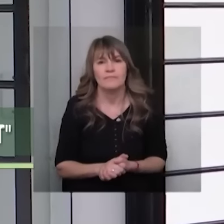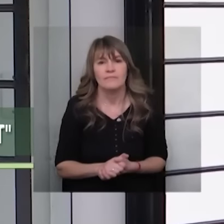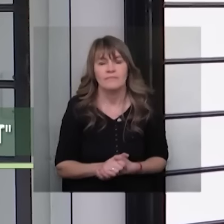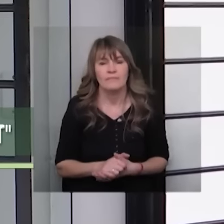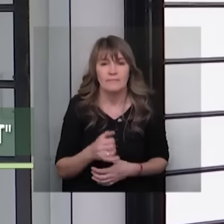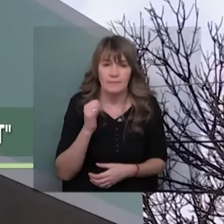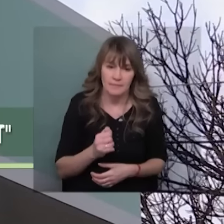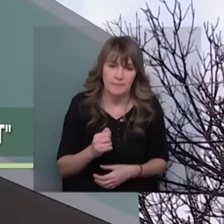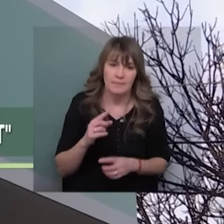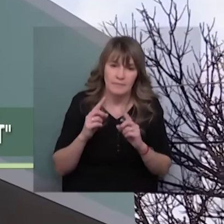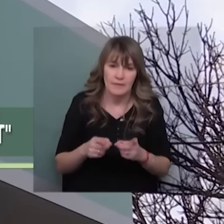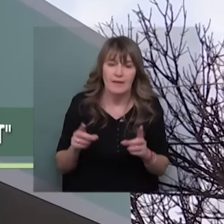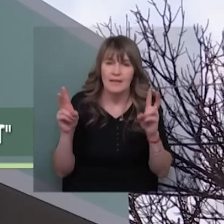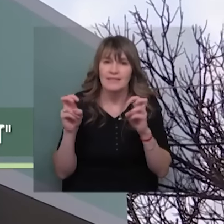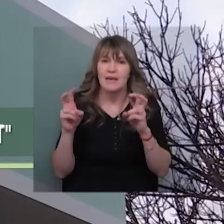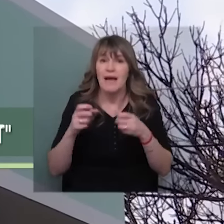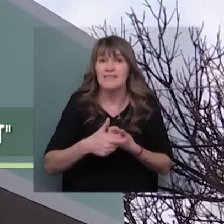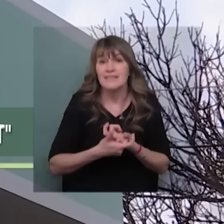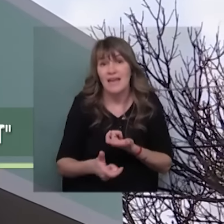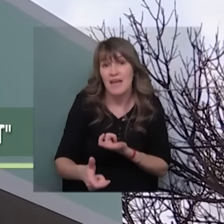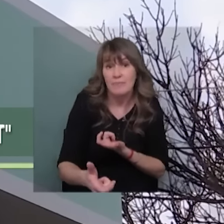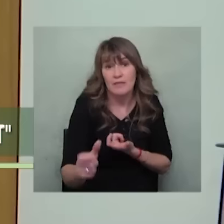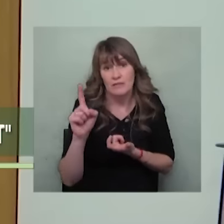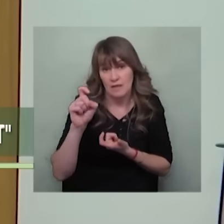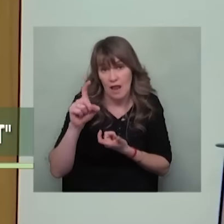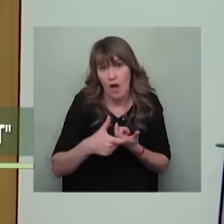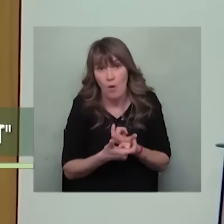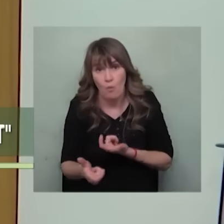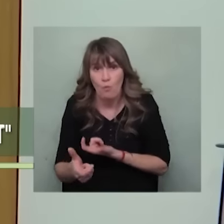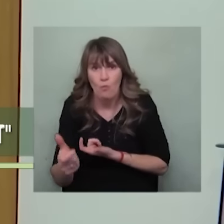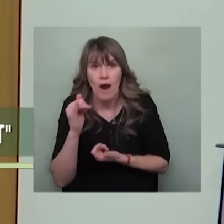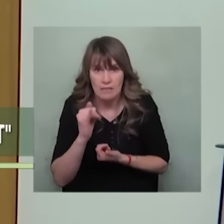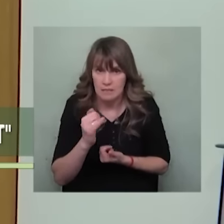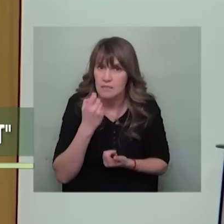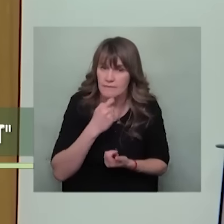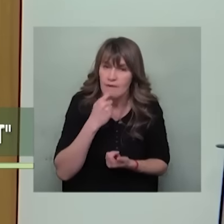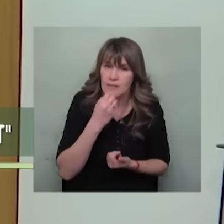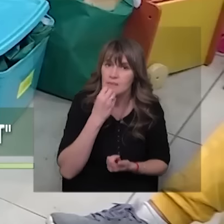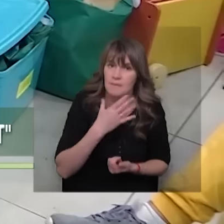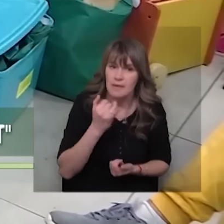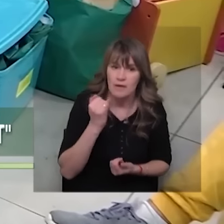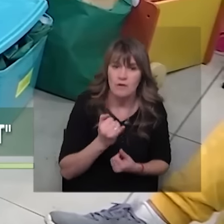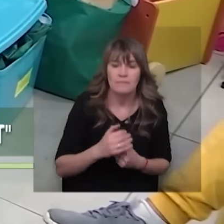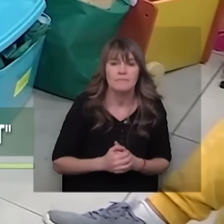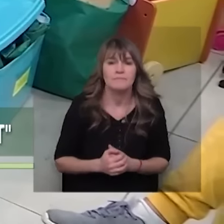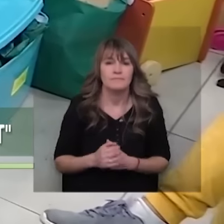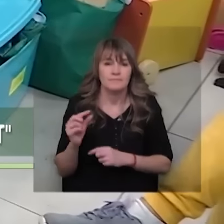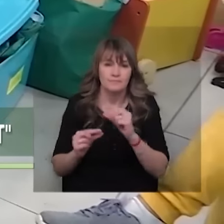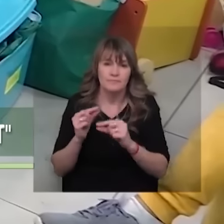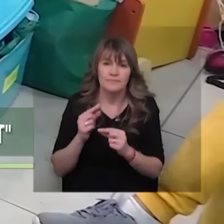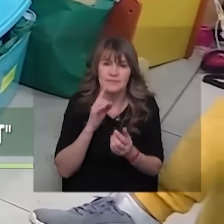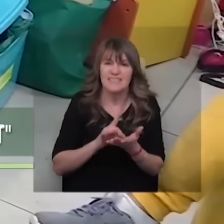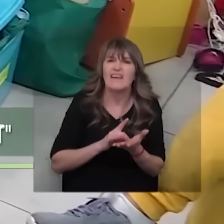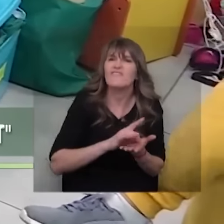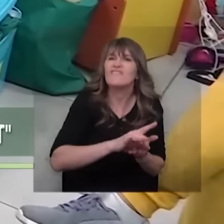servicios el tema de saneamiento es algo importante tema de mejora por ejemplo de bueno acercar más